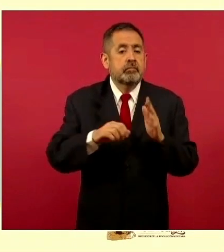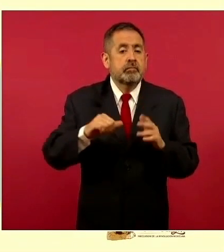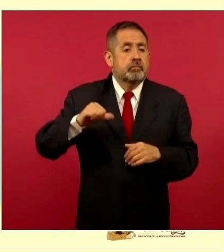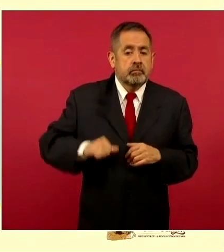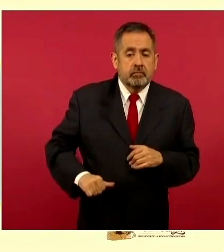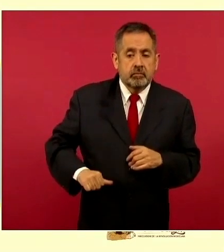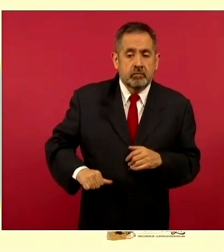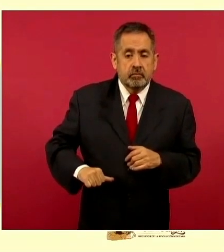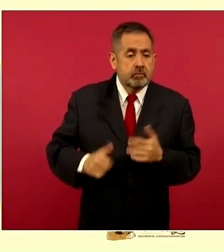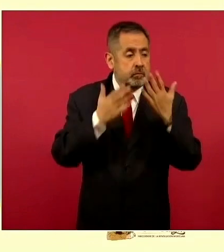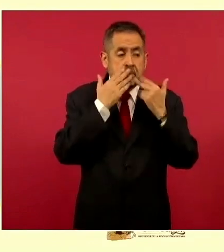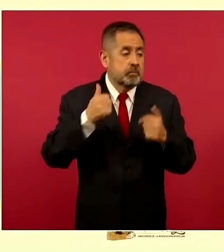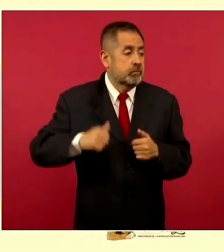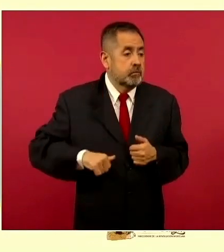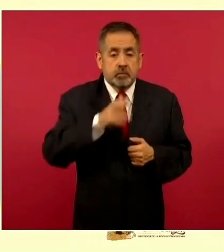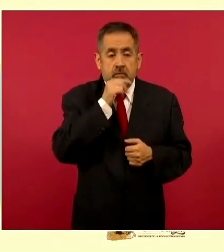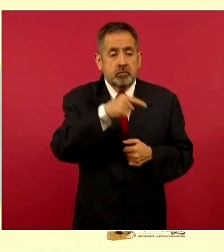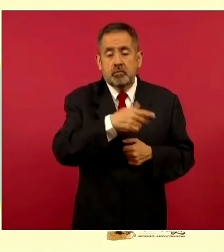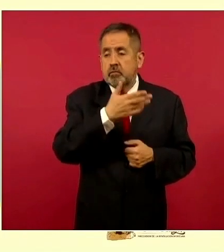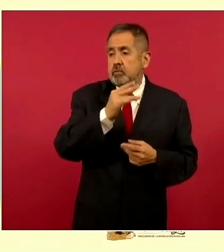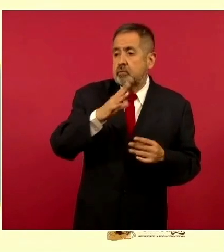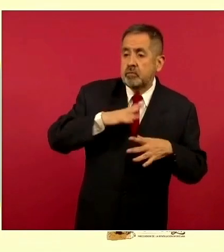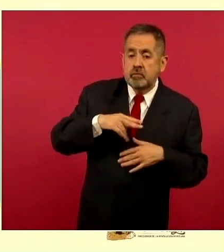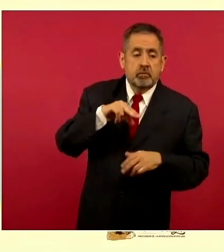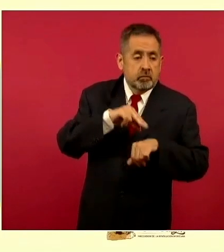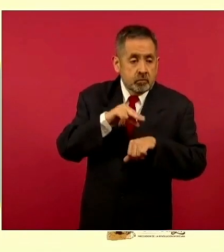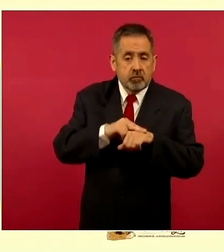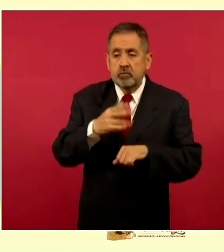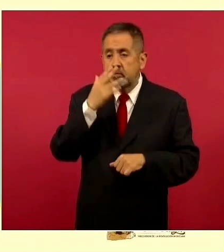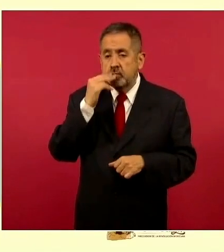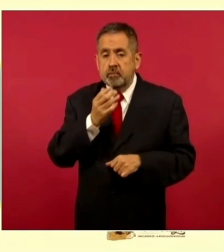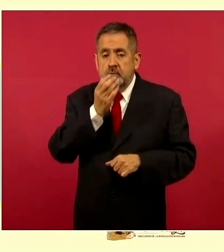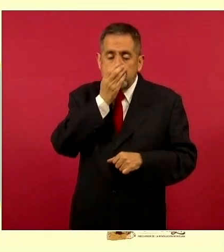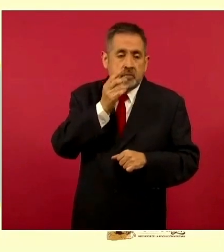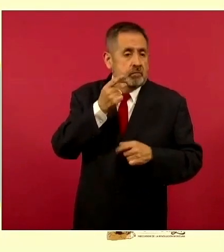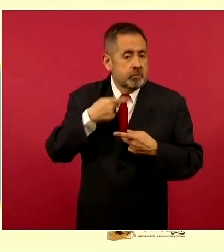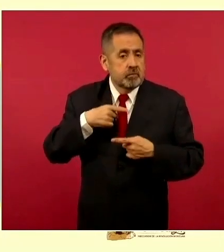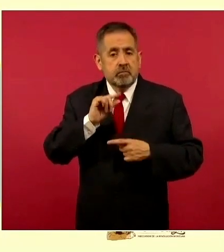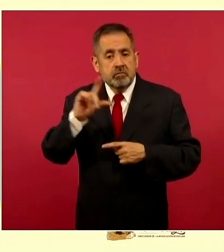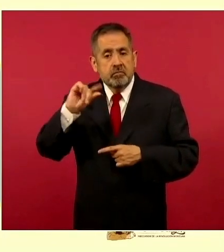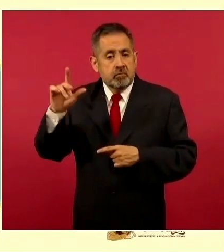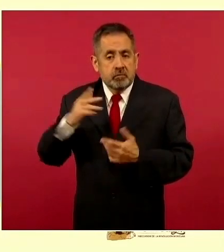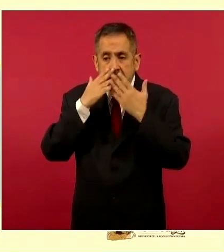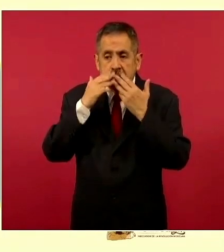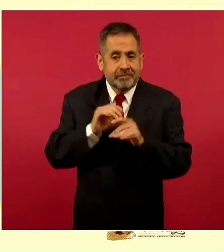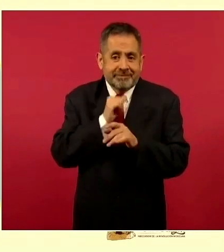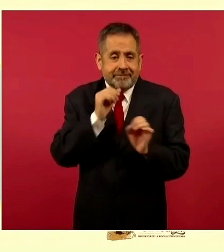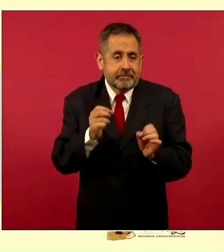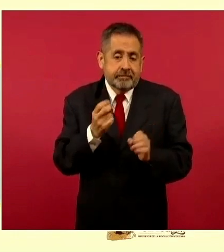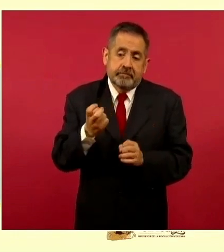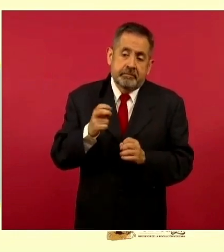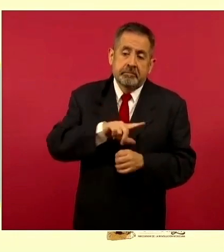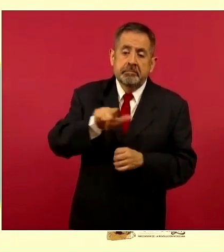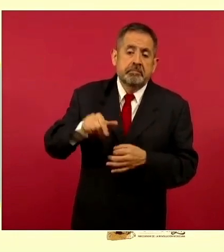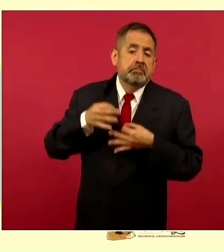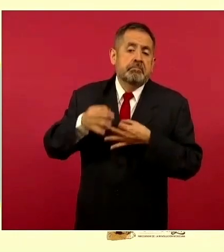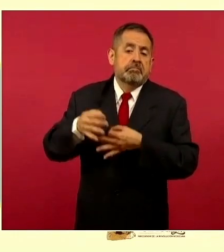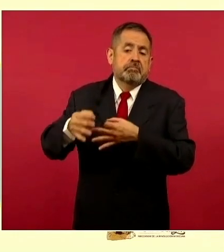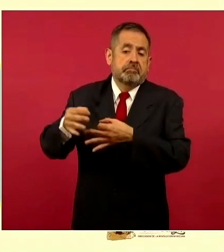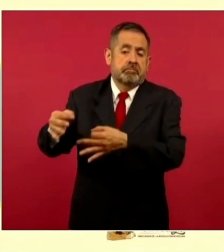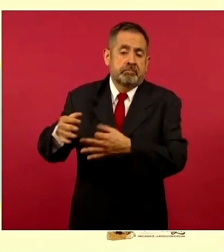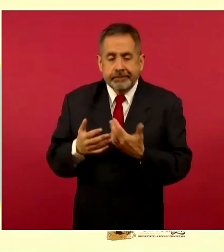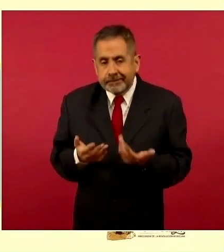el suficiente personal, no solamente de médicas y médicos especialistas, sino también de enfermería o de higiene